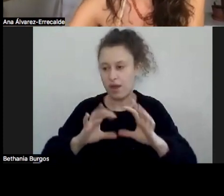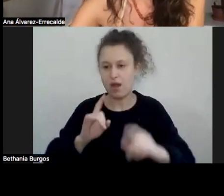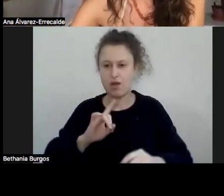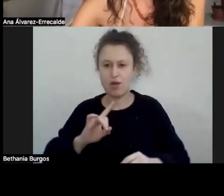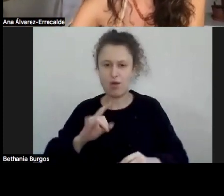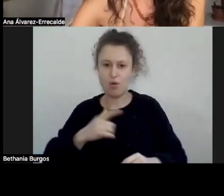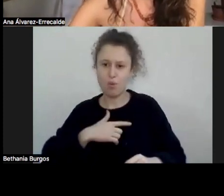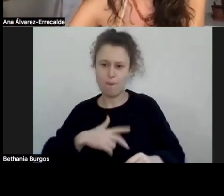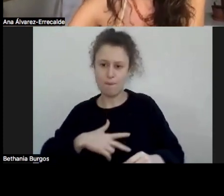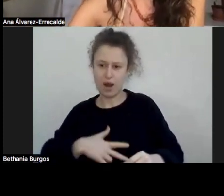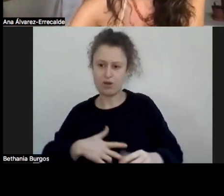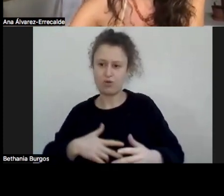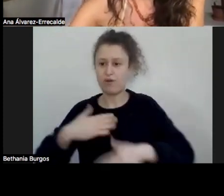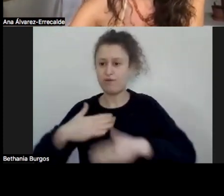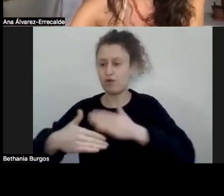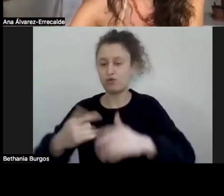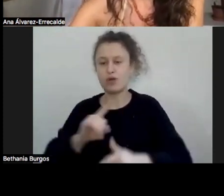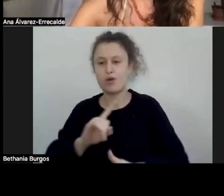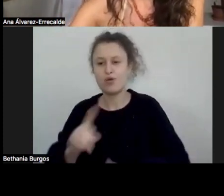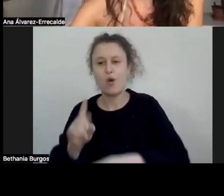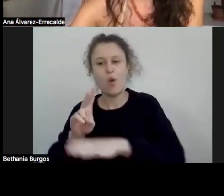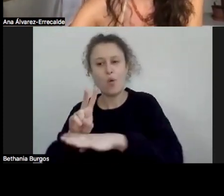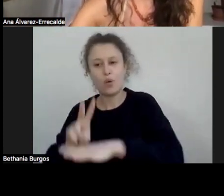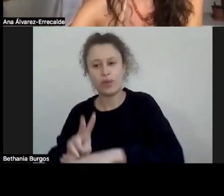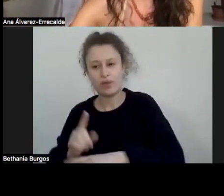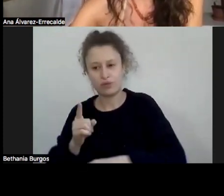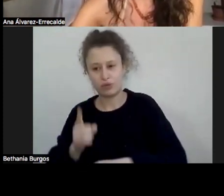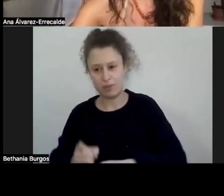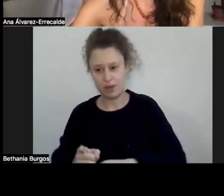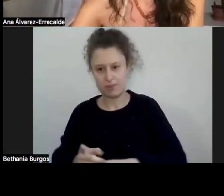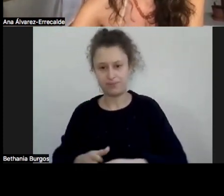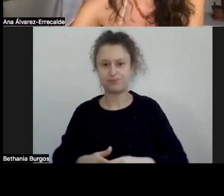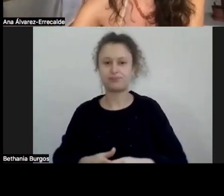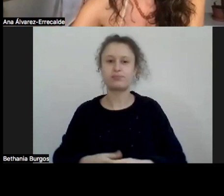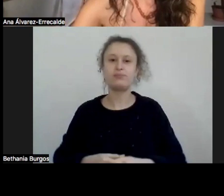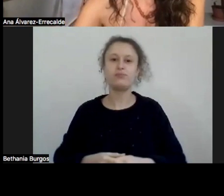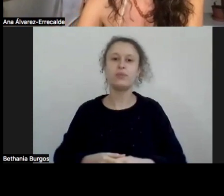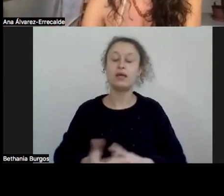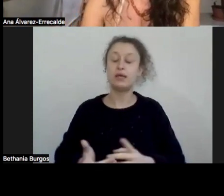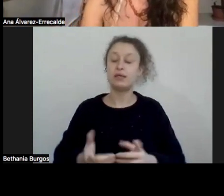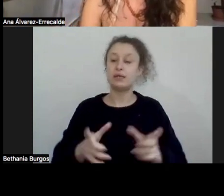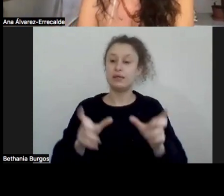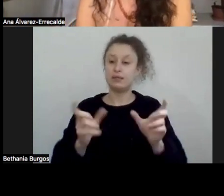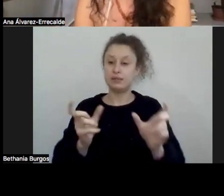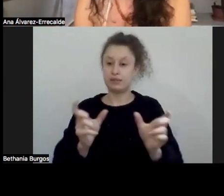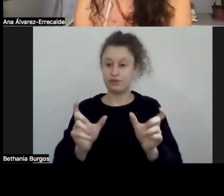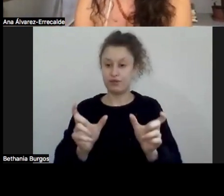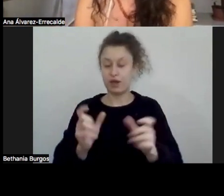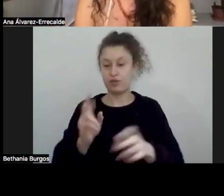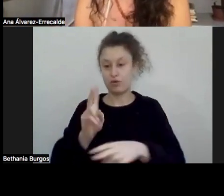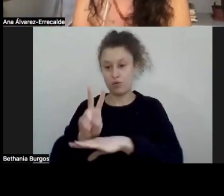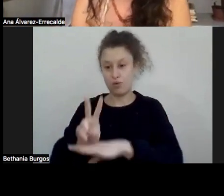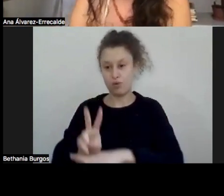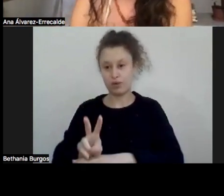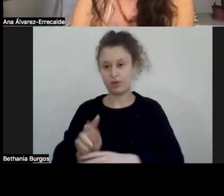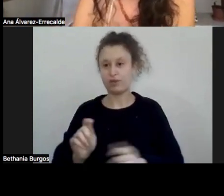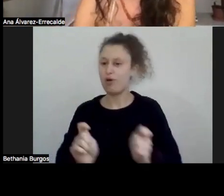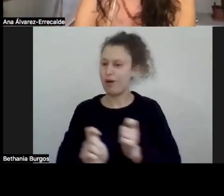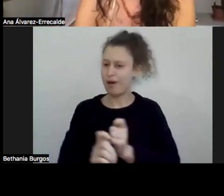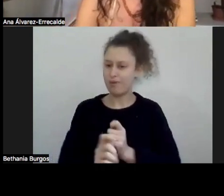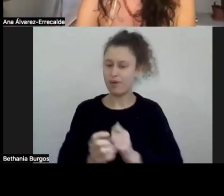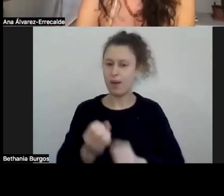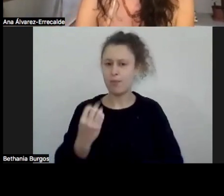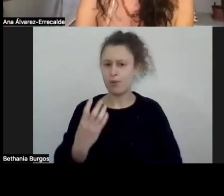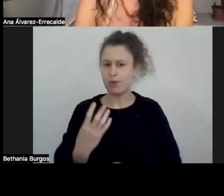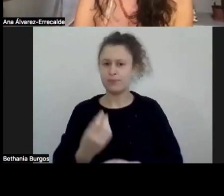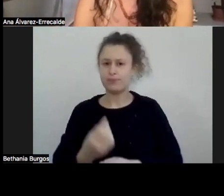También me parece súper importante la resignificación de los cuidados, eh, porque eh, hay una